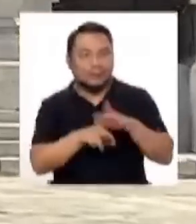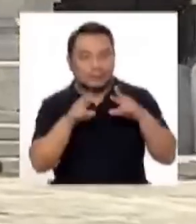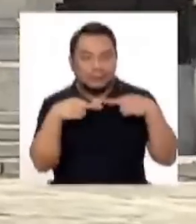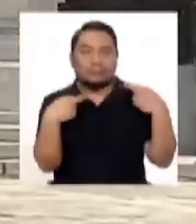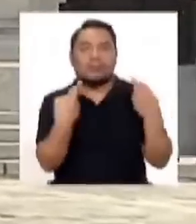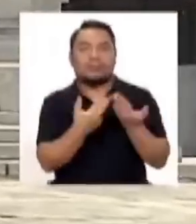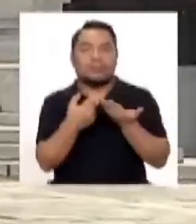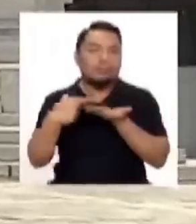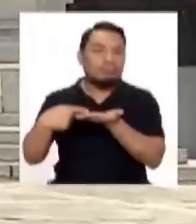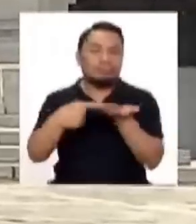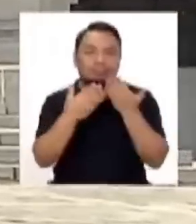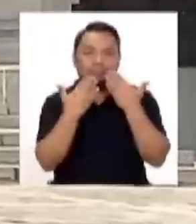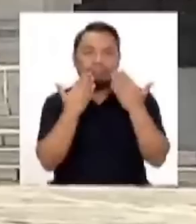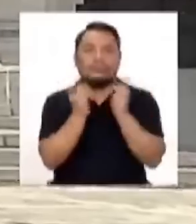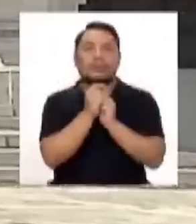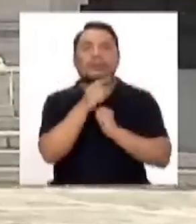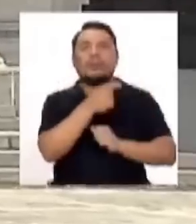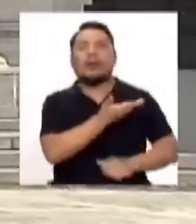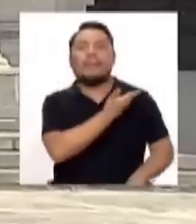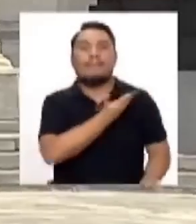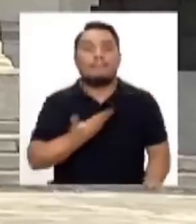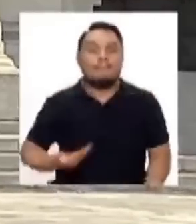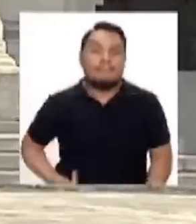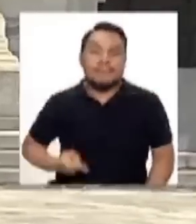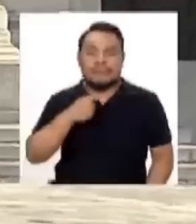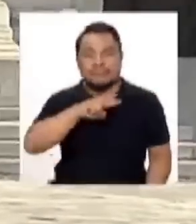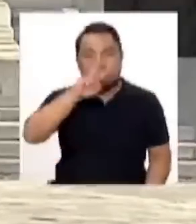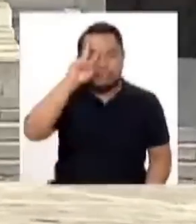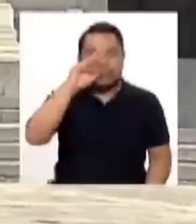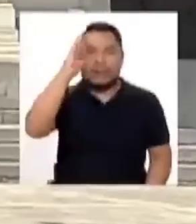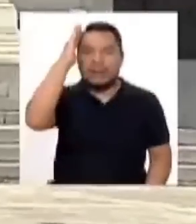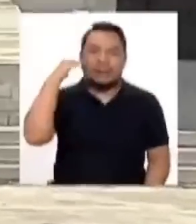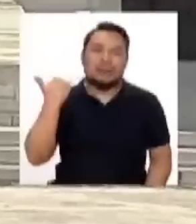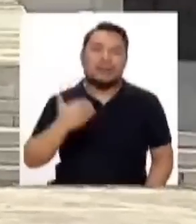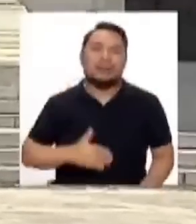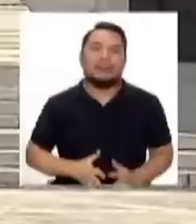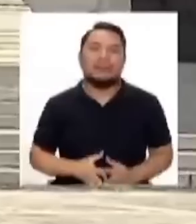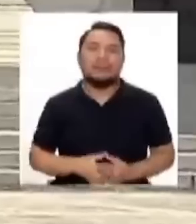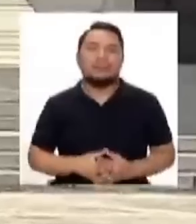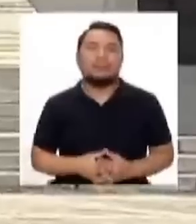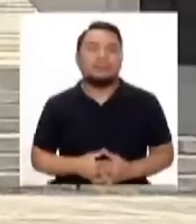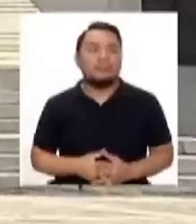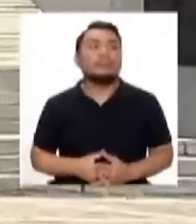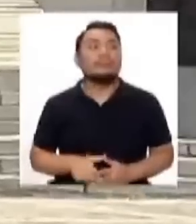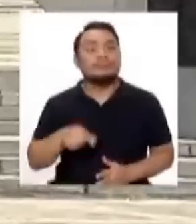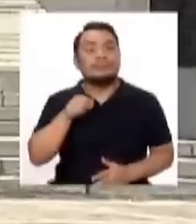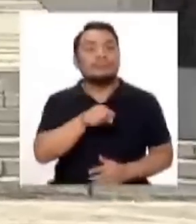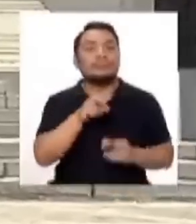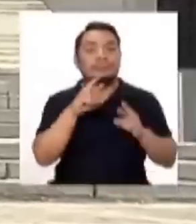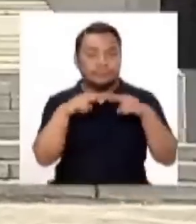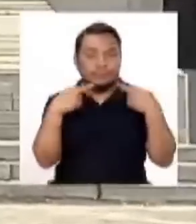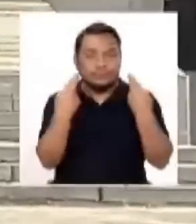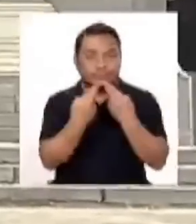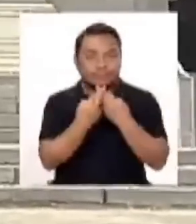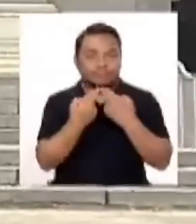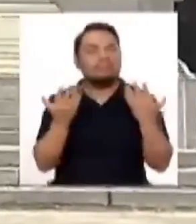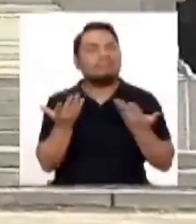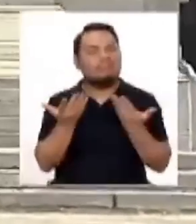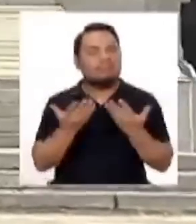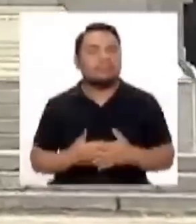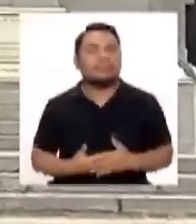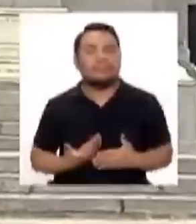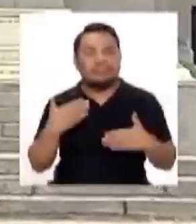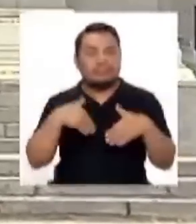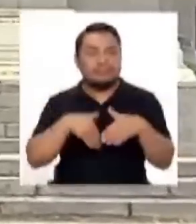sostener reunión con la presidenta de la República, Dina Boluarte. Esta reunión se llevó a cabo